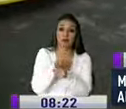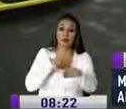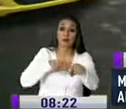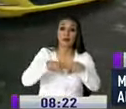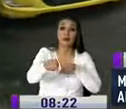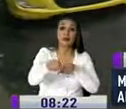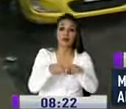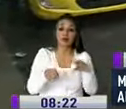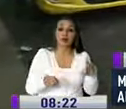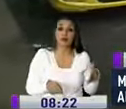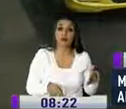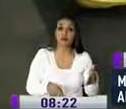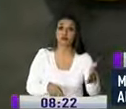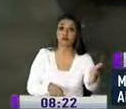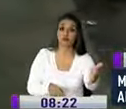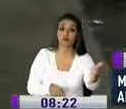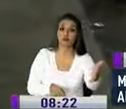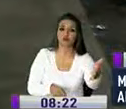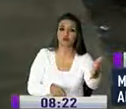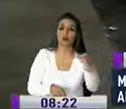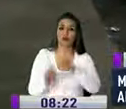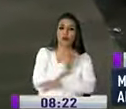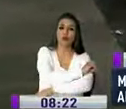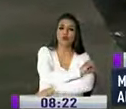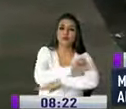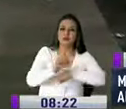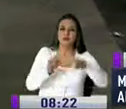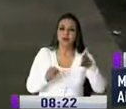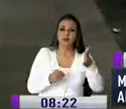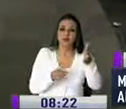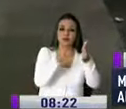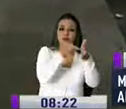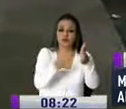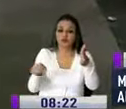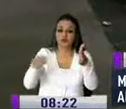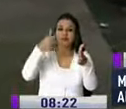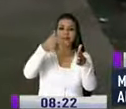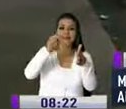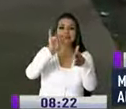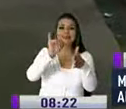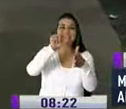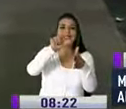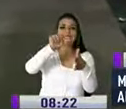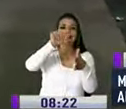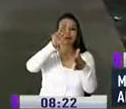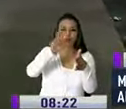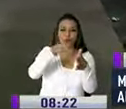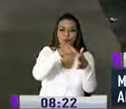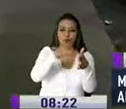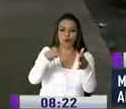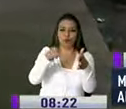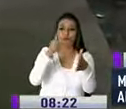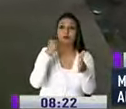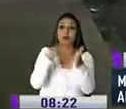alterna de la Mariscal Sucre. Bajan desde arriba, desde Chilibulo, como ustedes pueden ver, vienen carros.